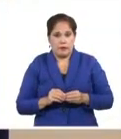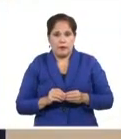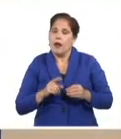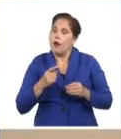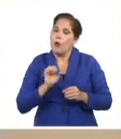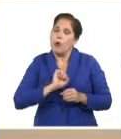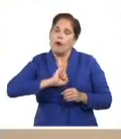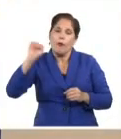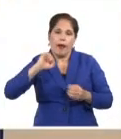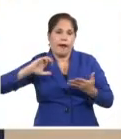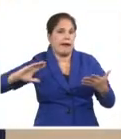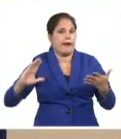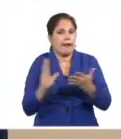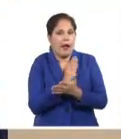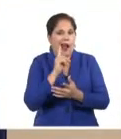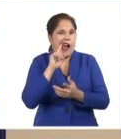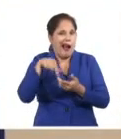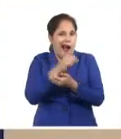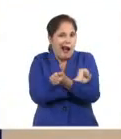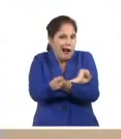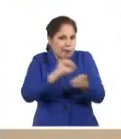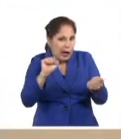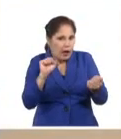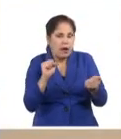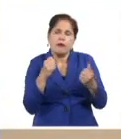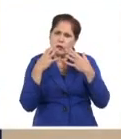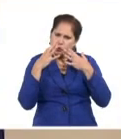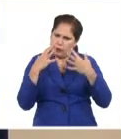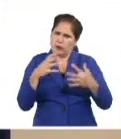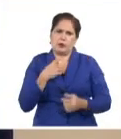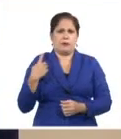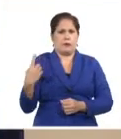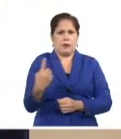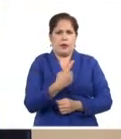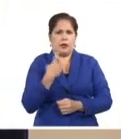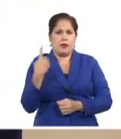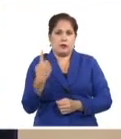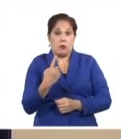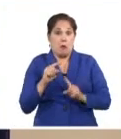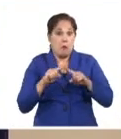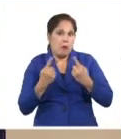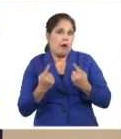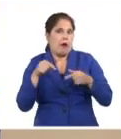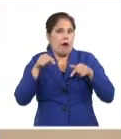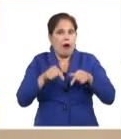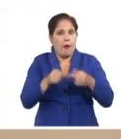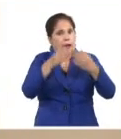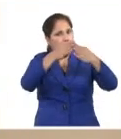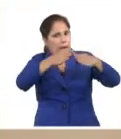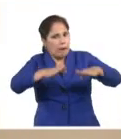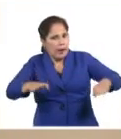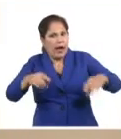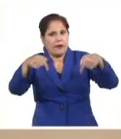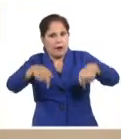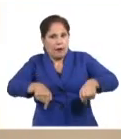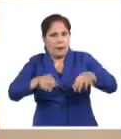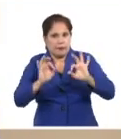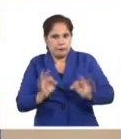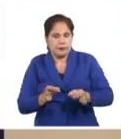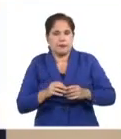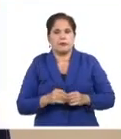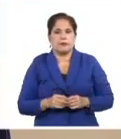el desarme nuclear es una cuestión de supervivencia. El momento de pasar a la acción es ahora.